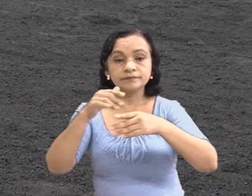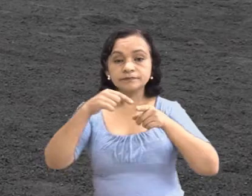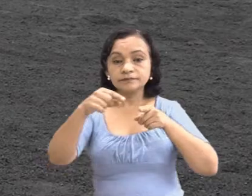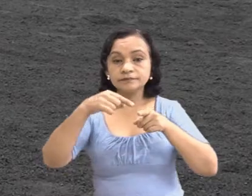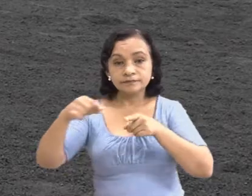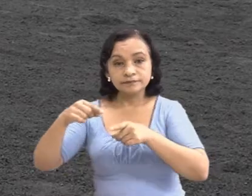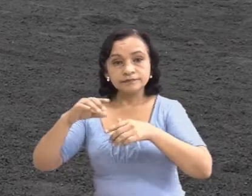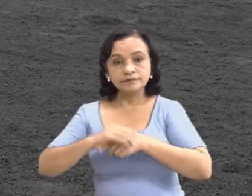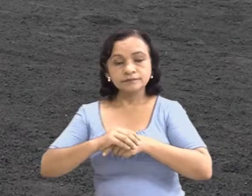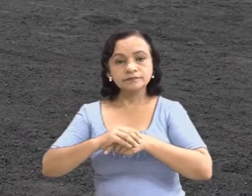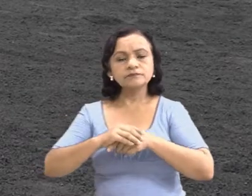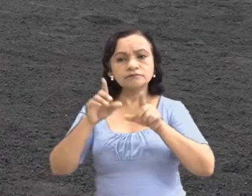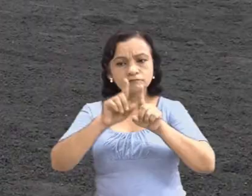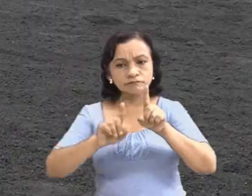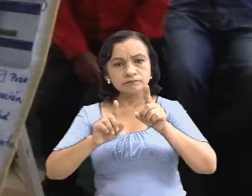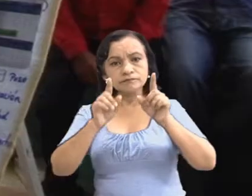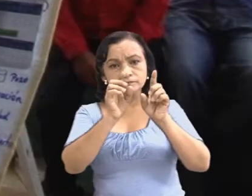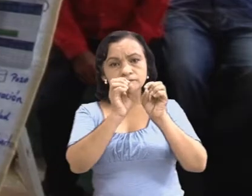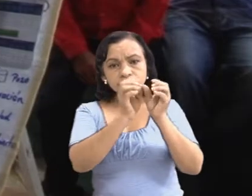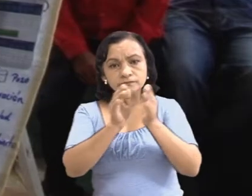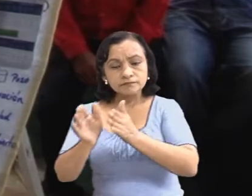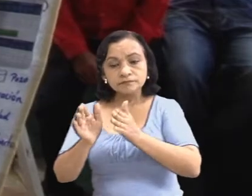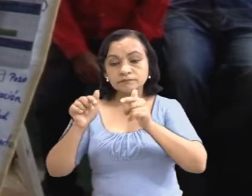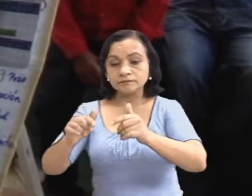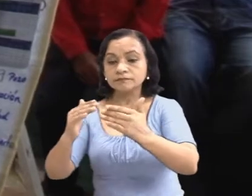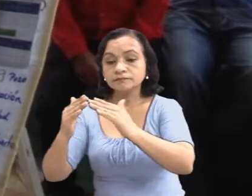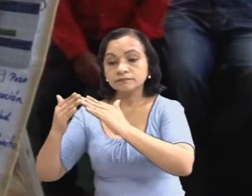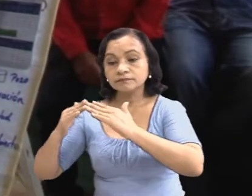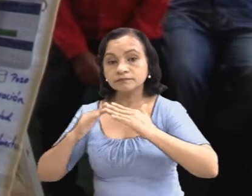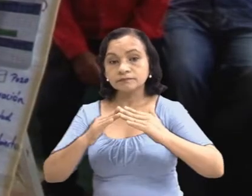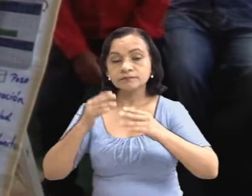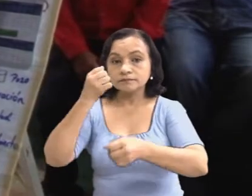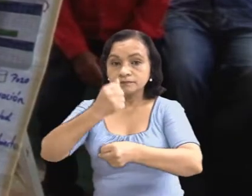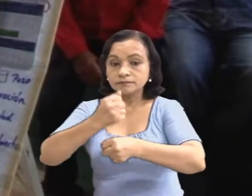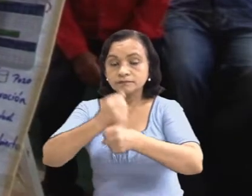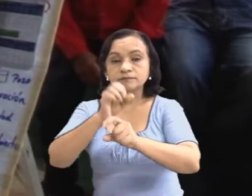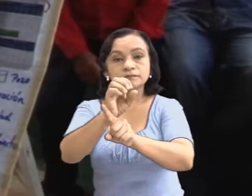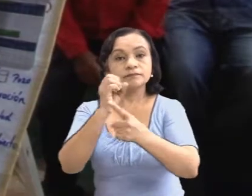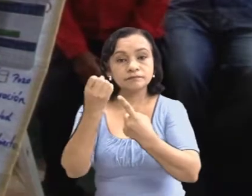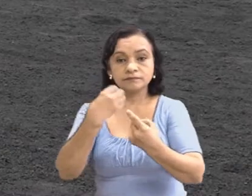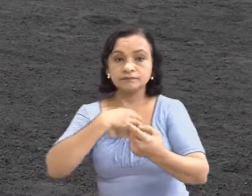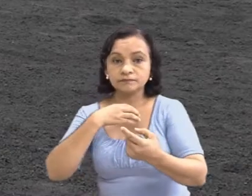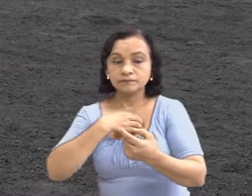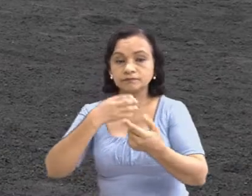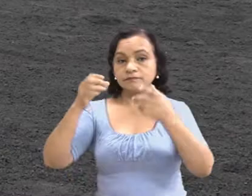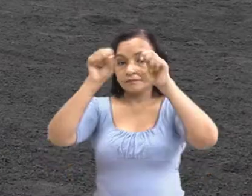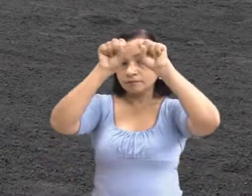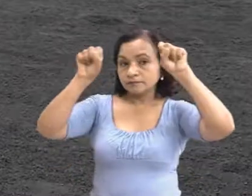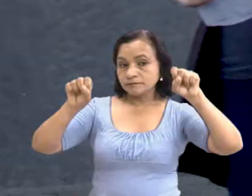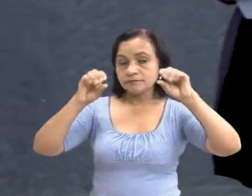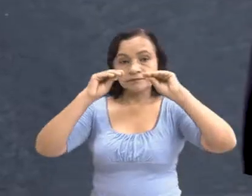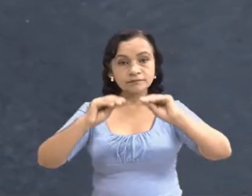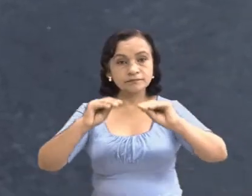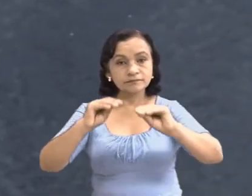bajo ese nivel. Al llegar a los comunitarios, llegamos al trabajo de organización, de